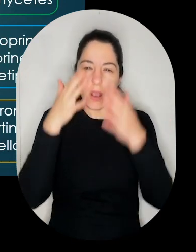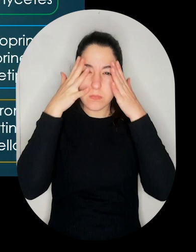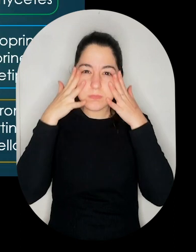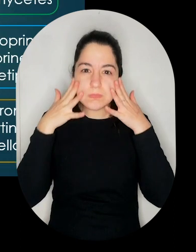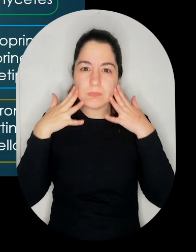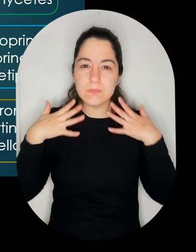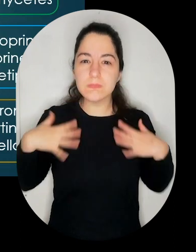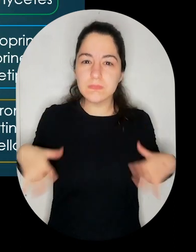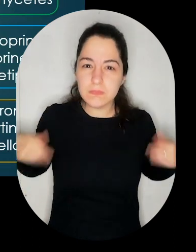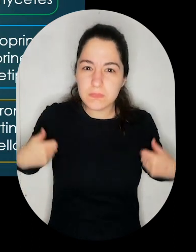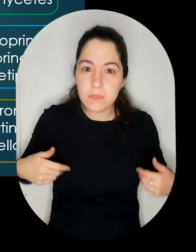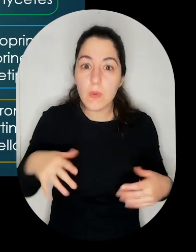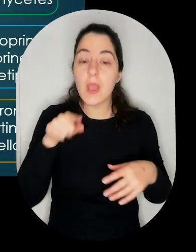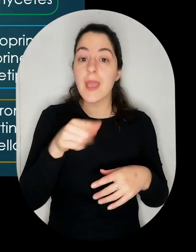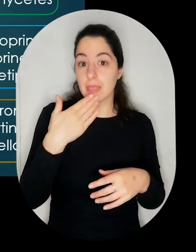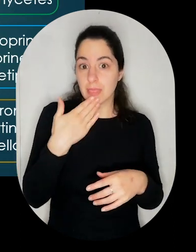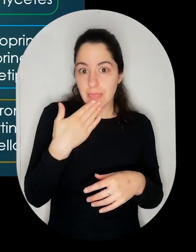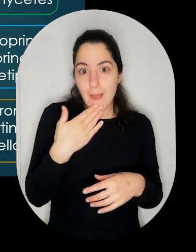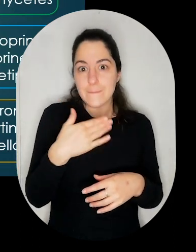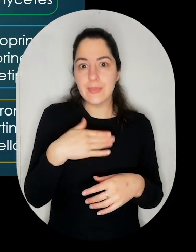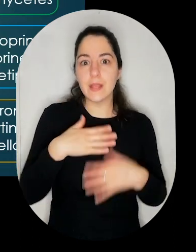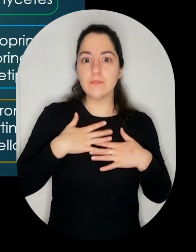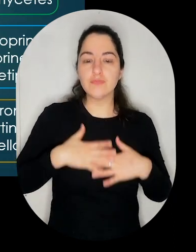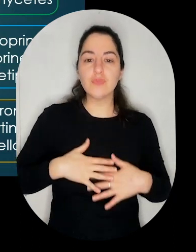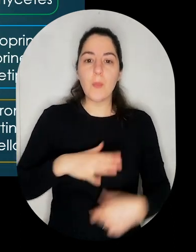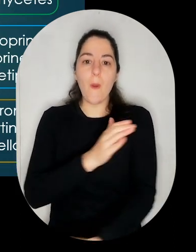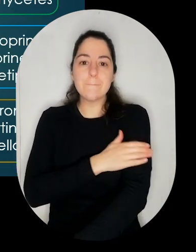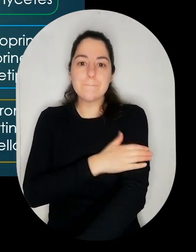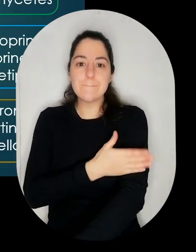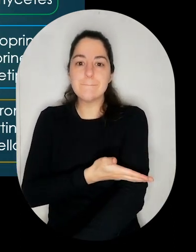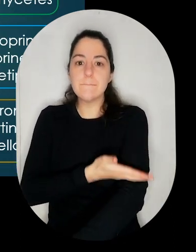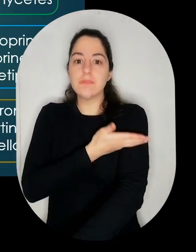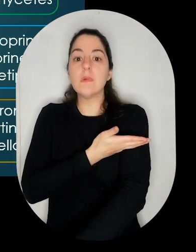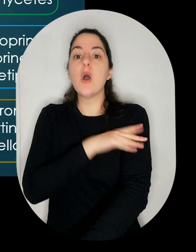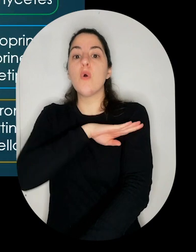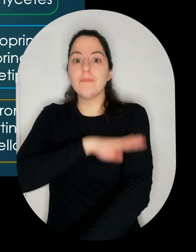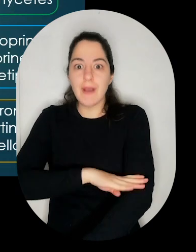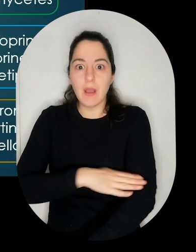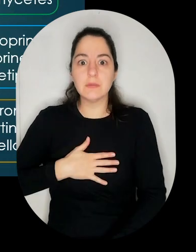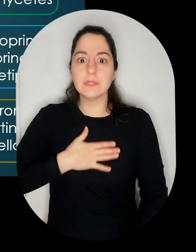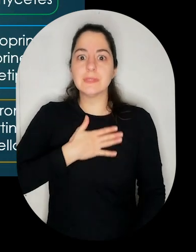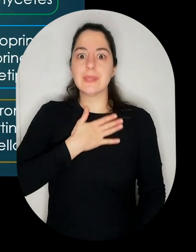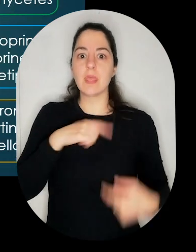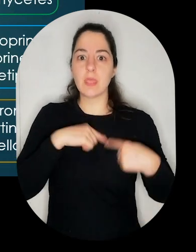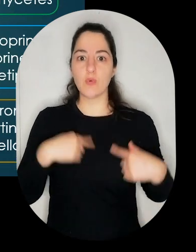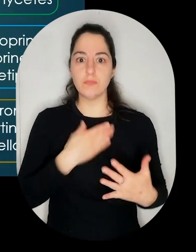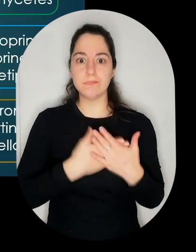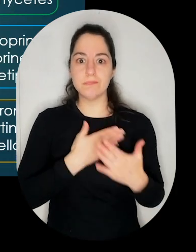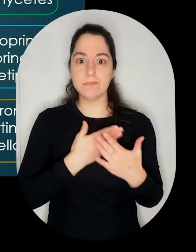tener alucinaciones al mismo tiempo. Tiene una baja de presión repentina, taquicardia, sensación de